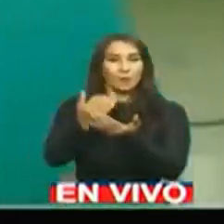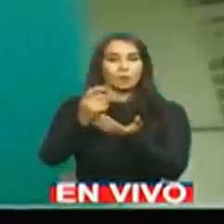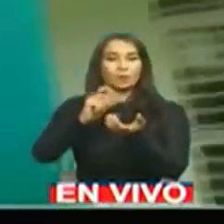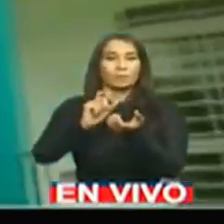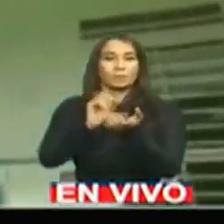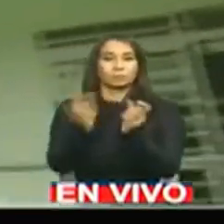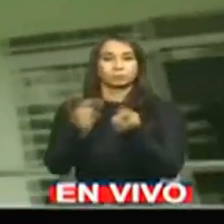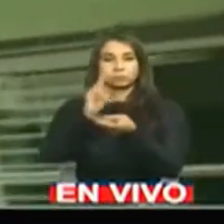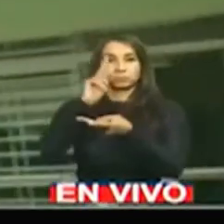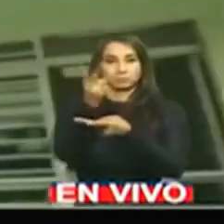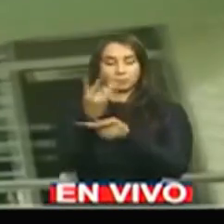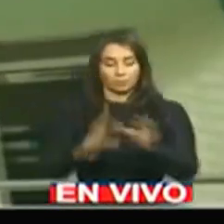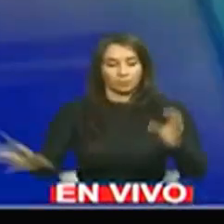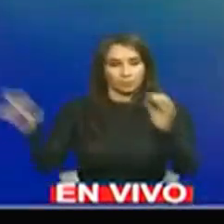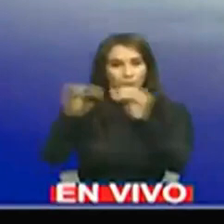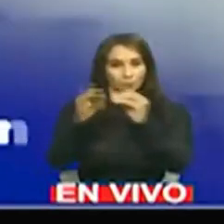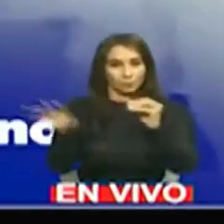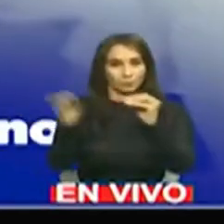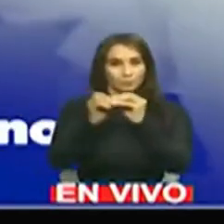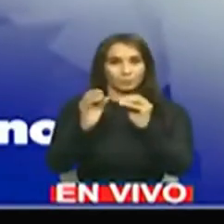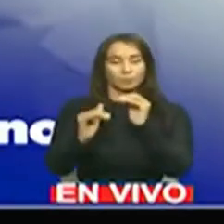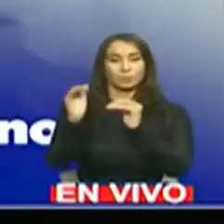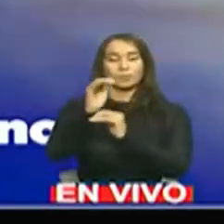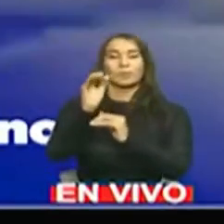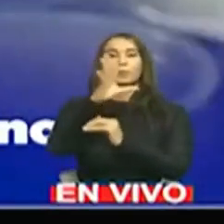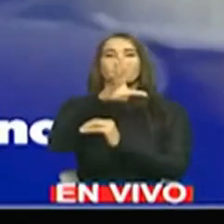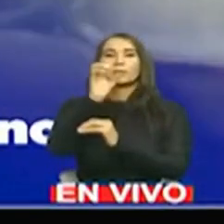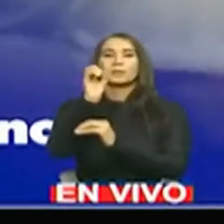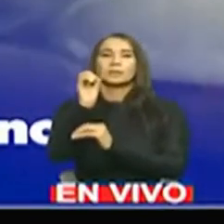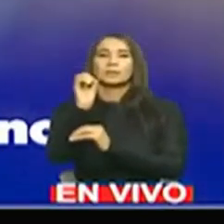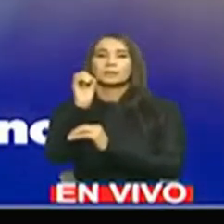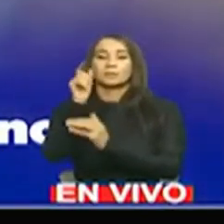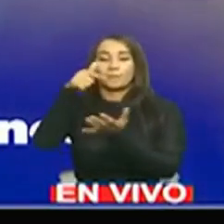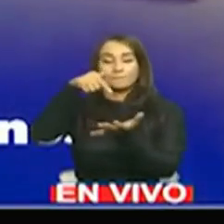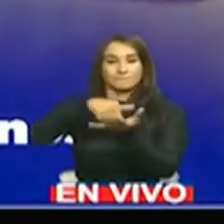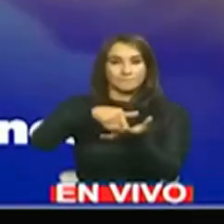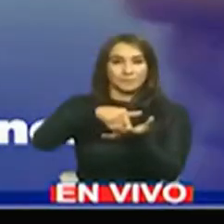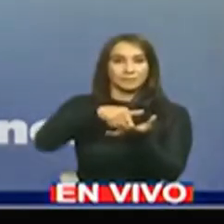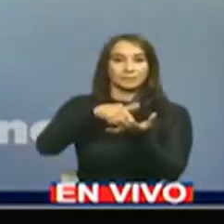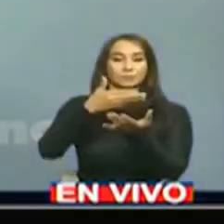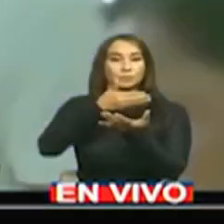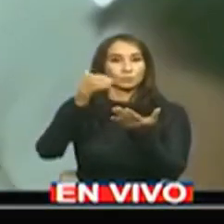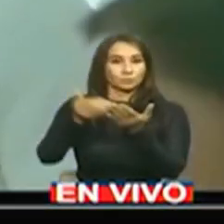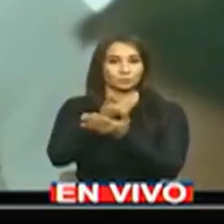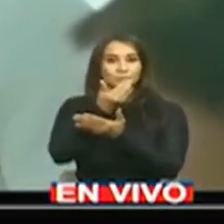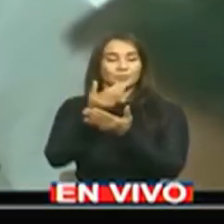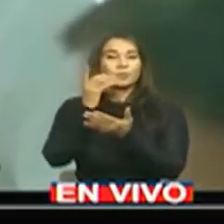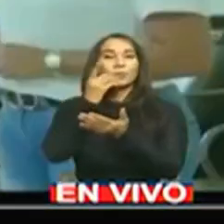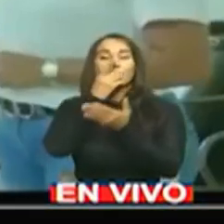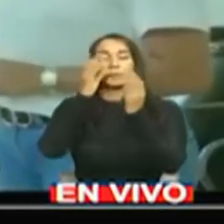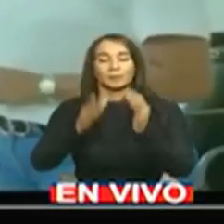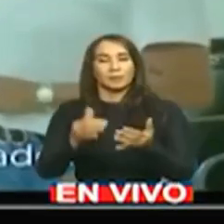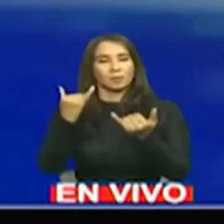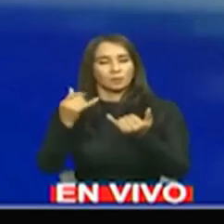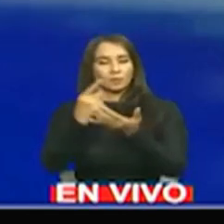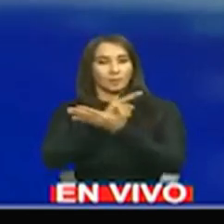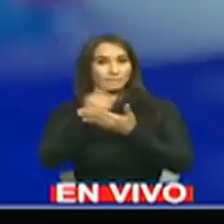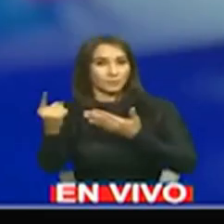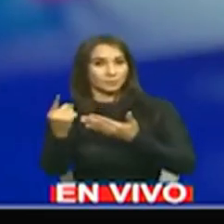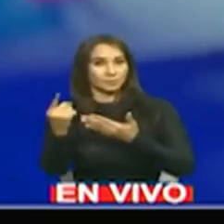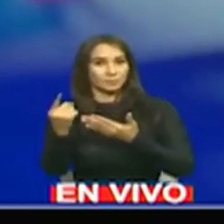y hemos añadido a 500.000 nuevos dominicanos en lo que va de gestión. A partir de la próxima